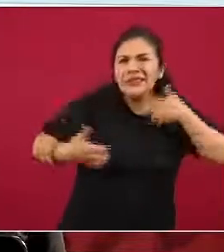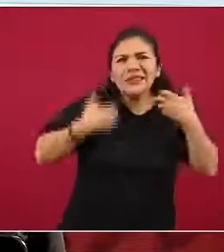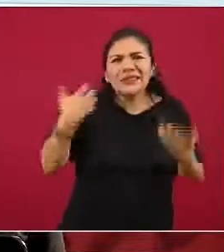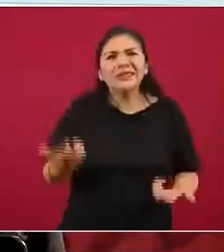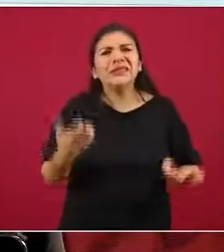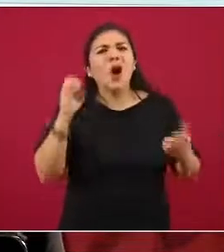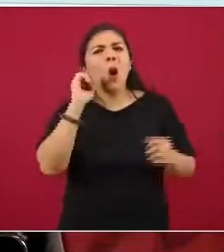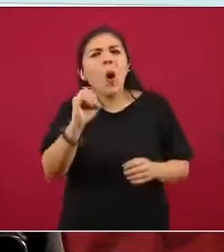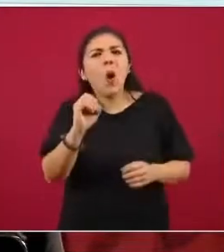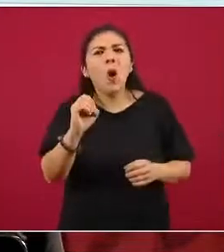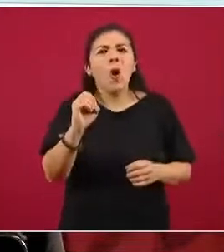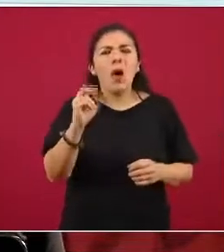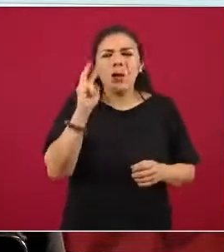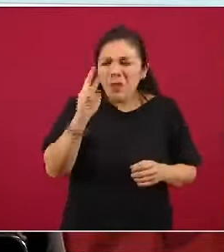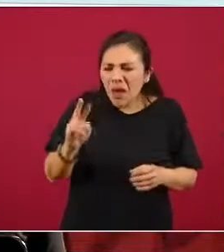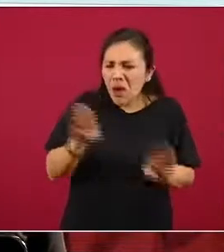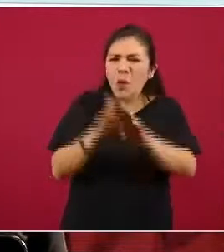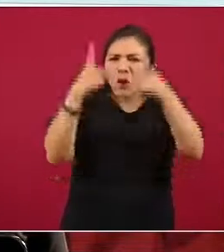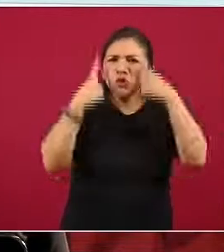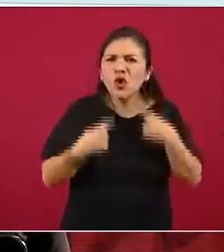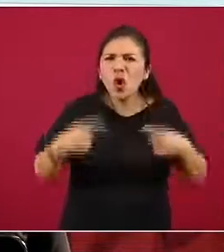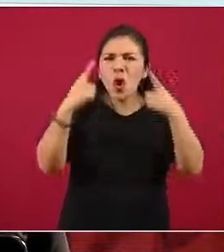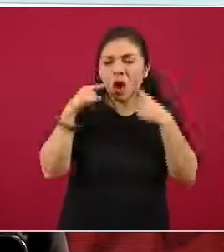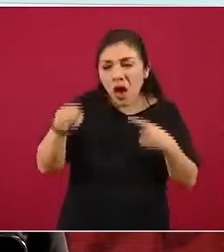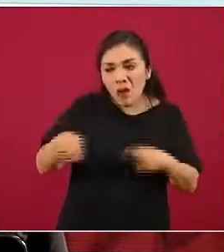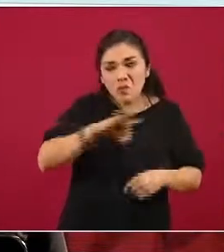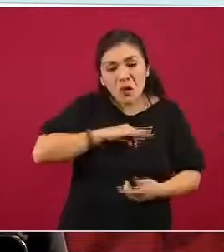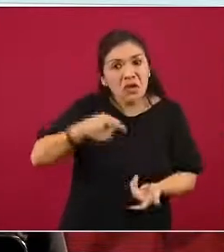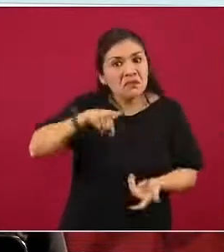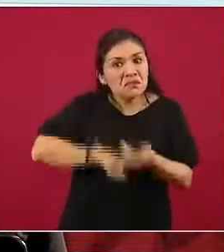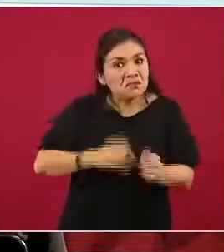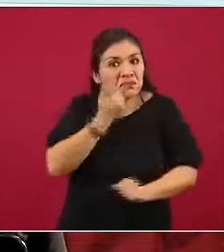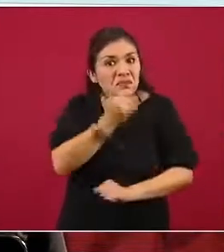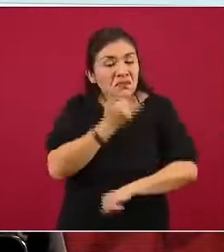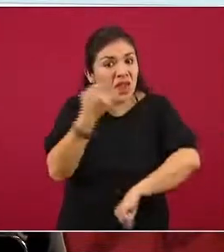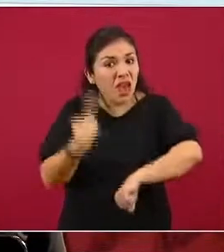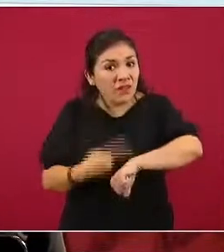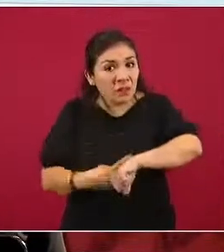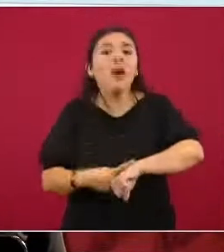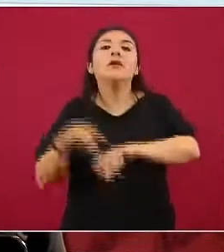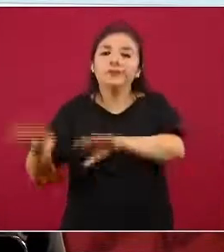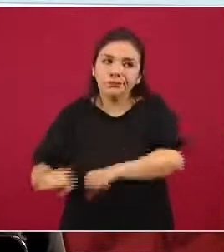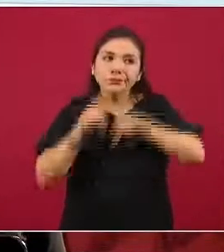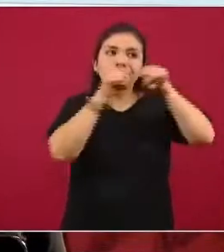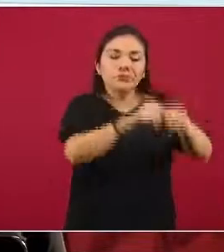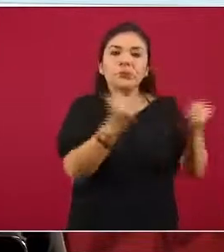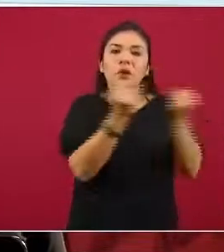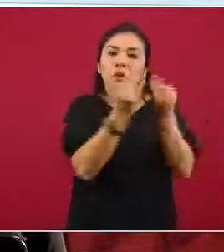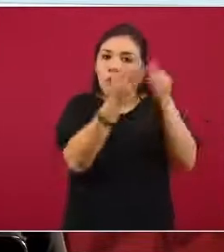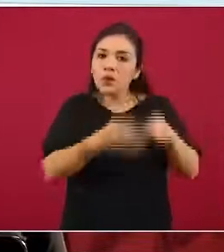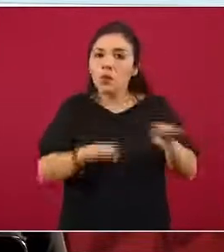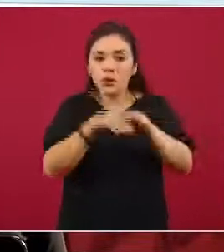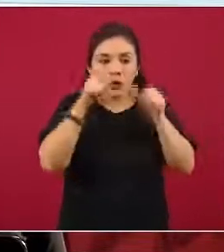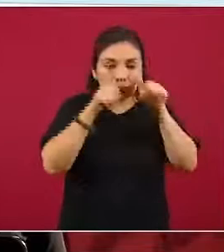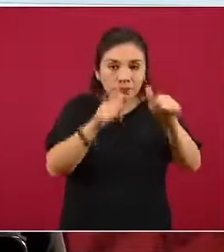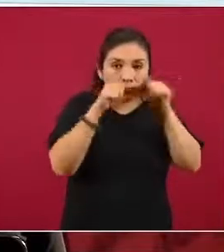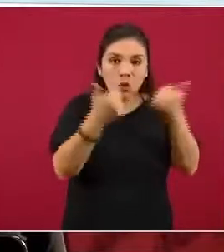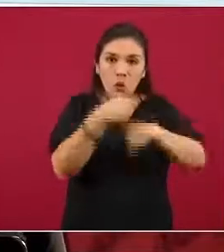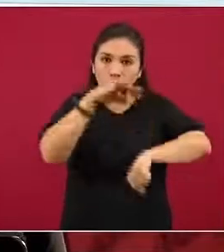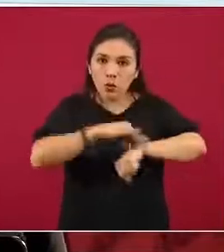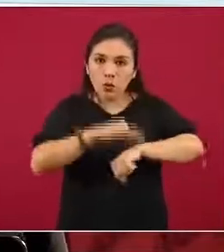alguna situación que también puedan ser un grupo vulnerable con alguna enfermedad, importante también llevarlo a la atención médica.